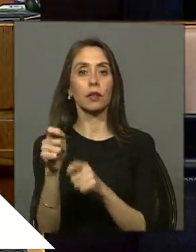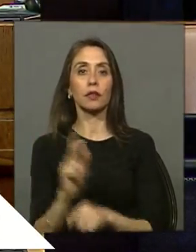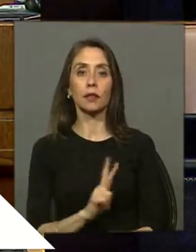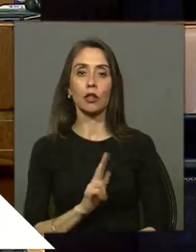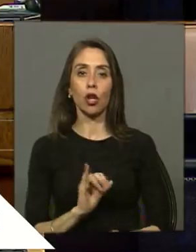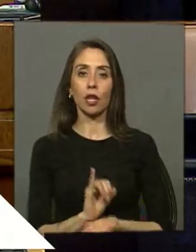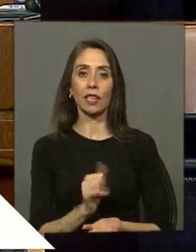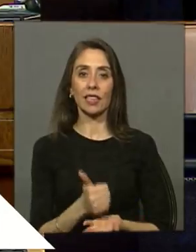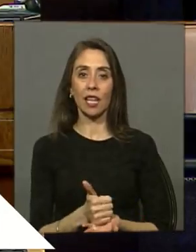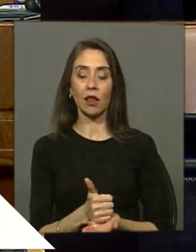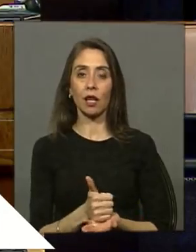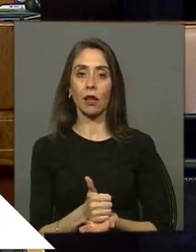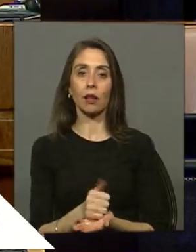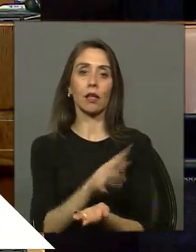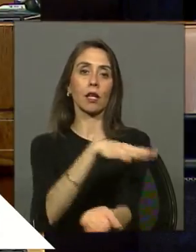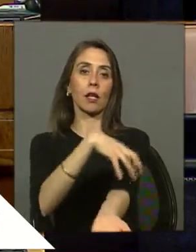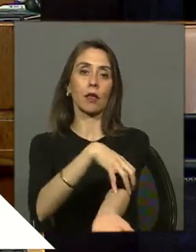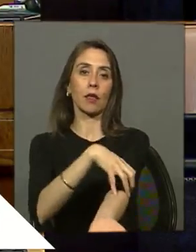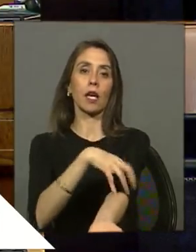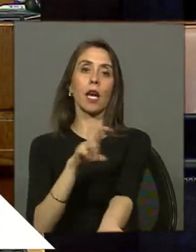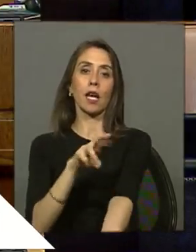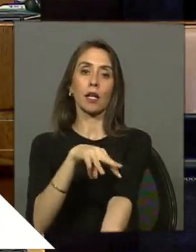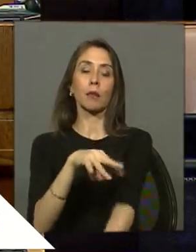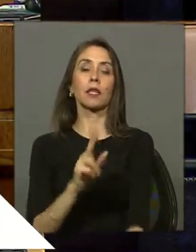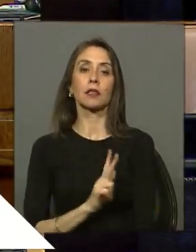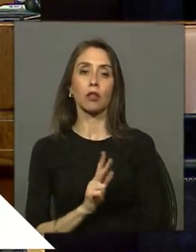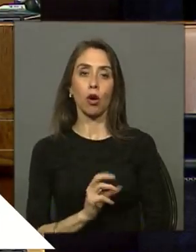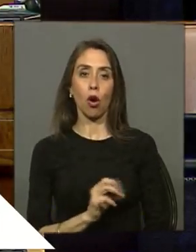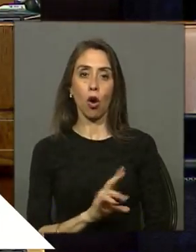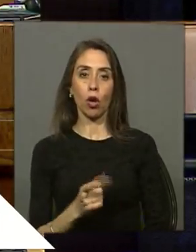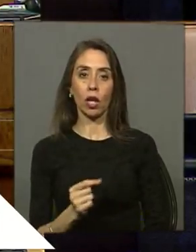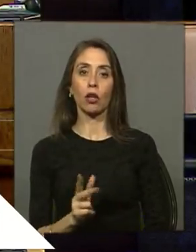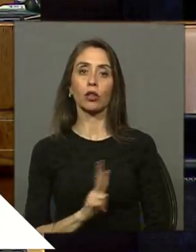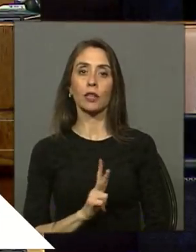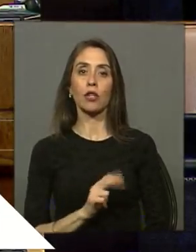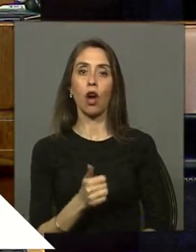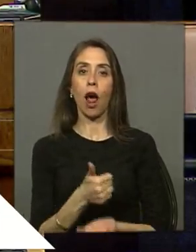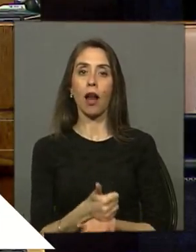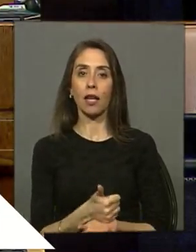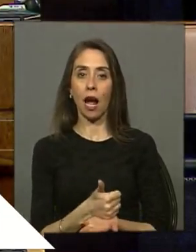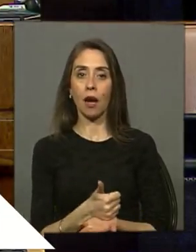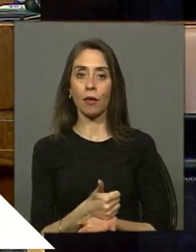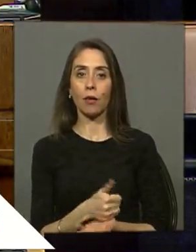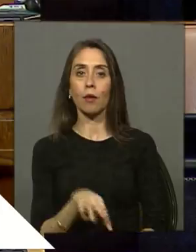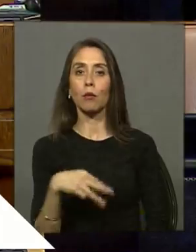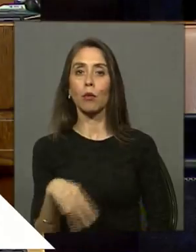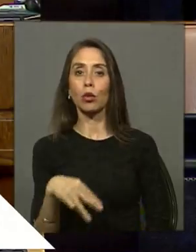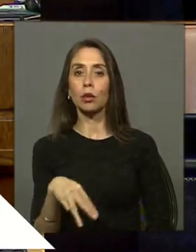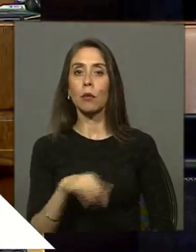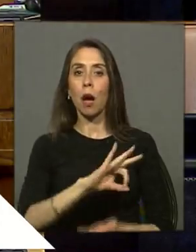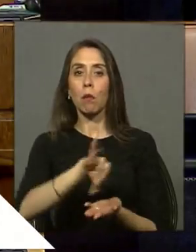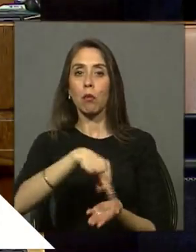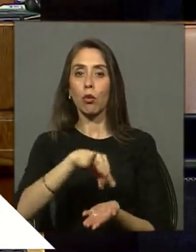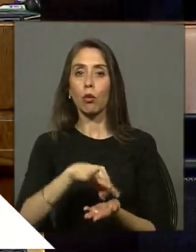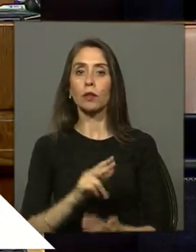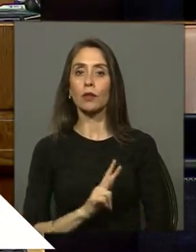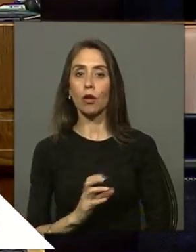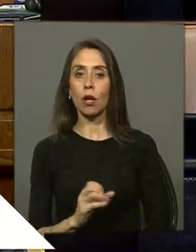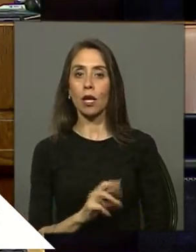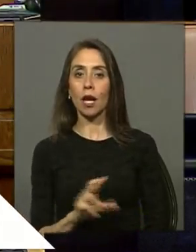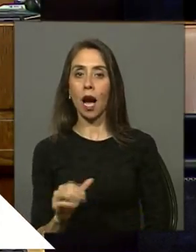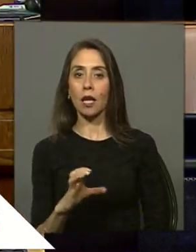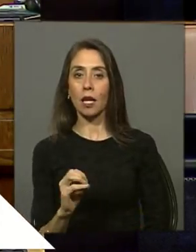intendente de la región metropolitana don Claudio Orrego y al señor alcalde de la municipalidad de Pudahuel don Johnny Carrasco